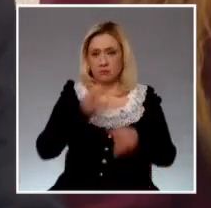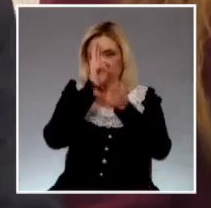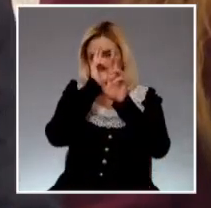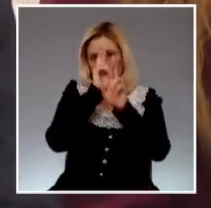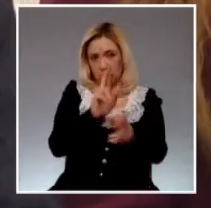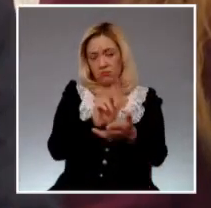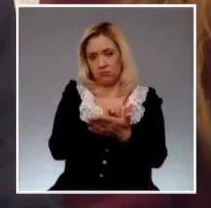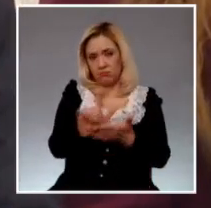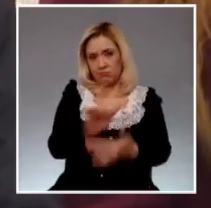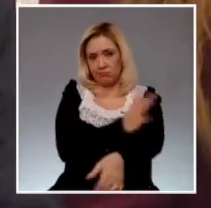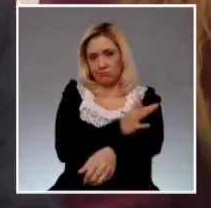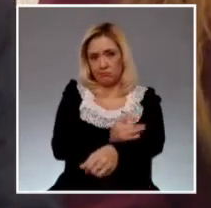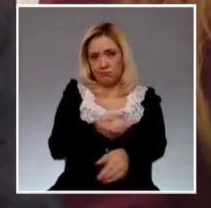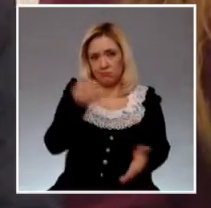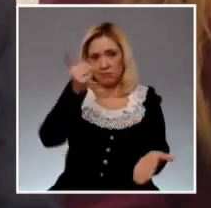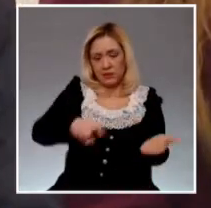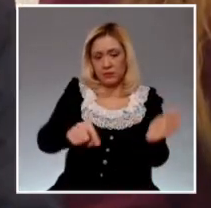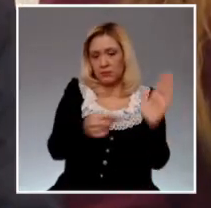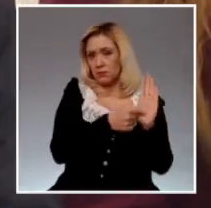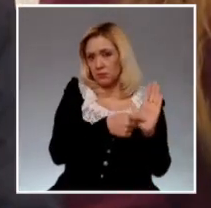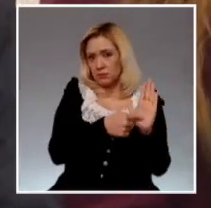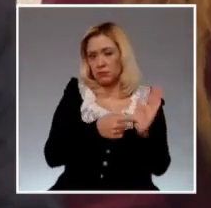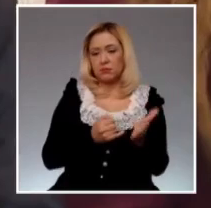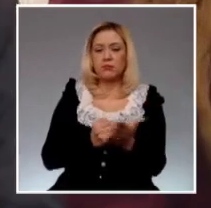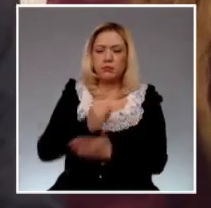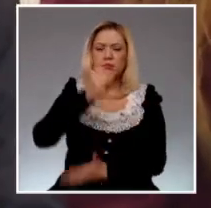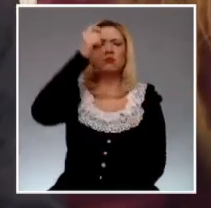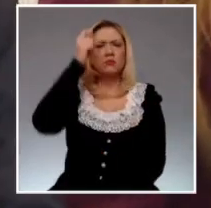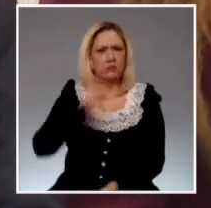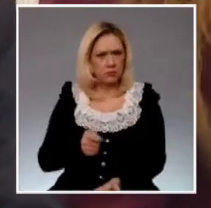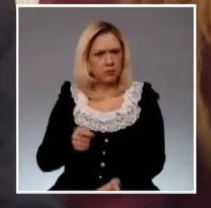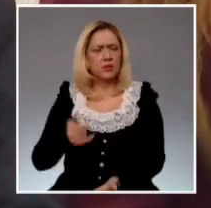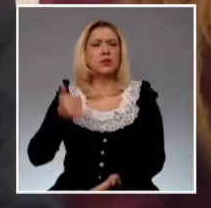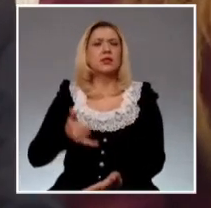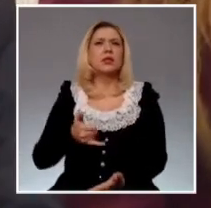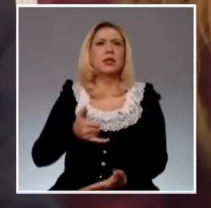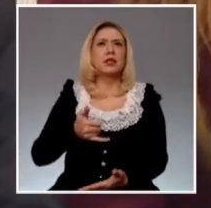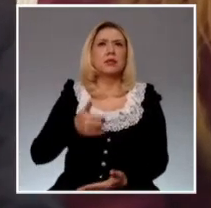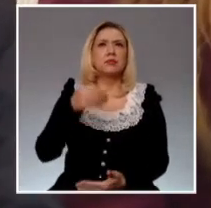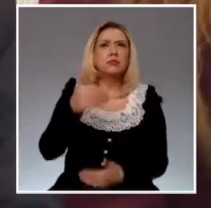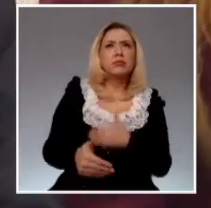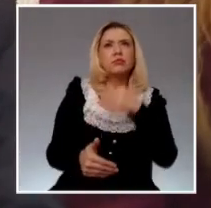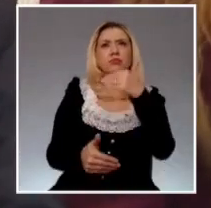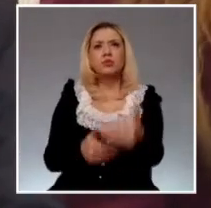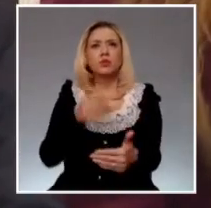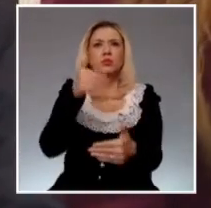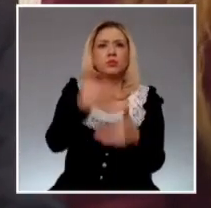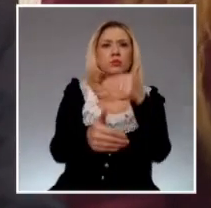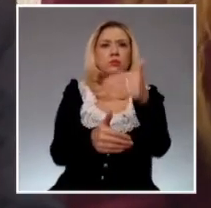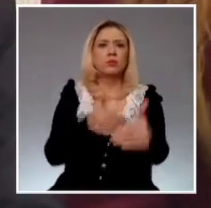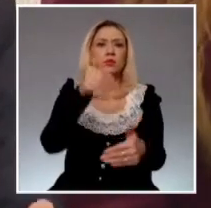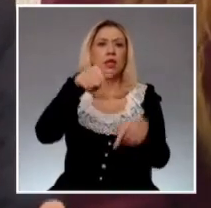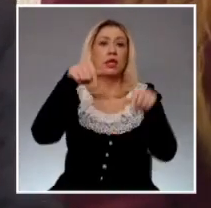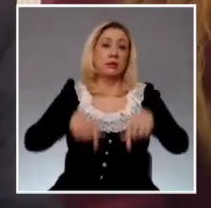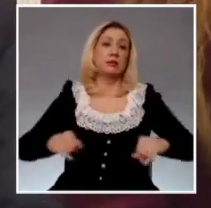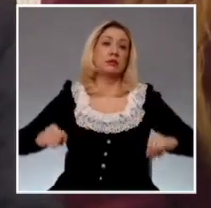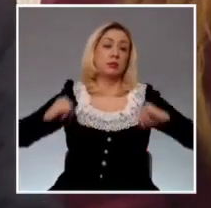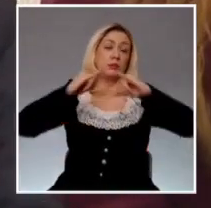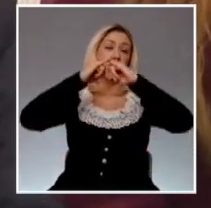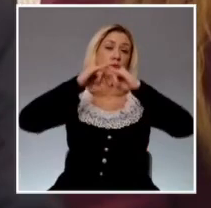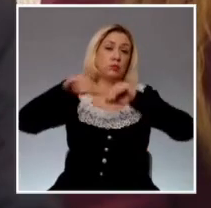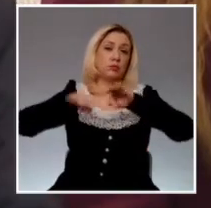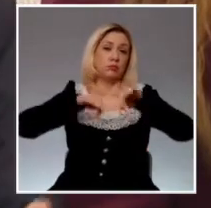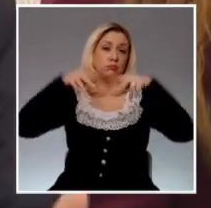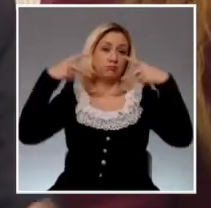solo en las decisiones que tomamos en el Pleno, sino en cada paso y acción como parte de esta institución. Es momento